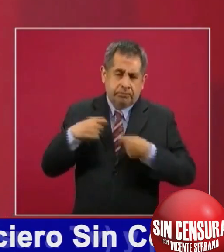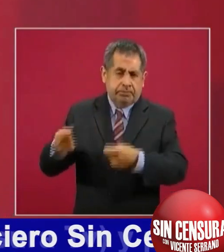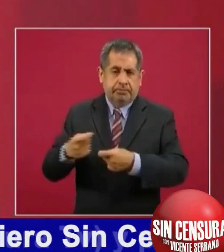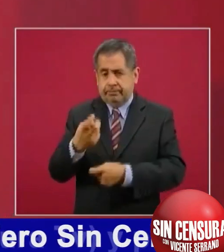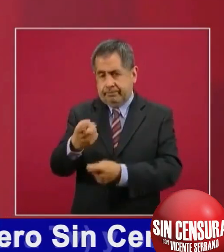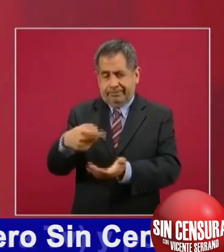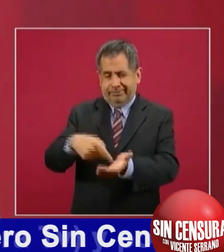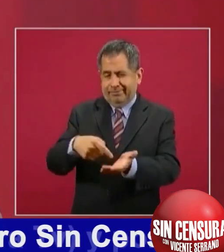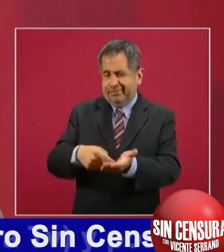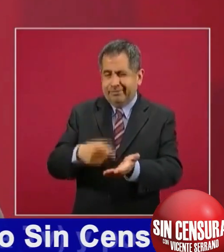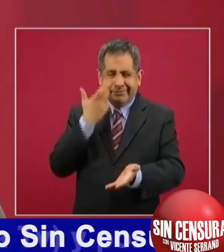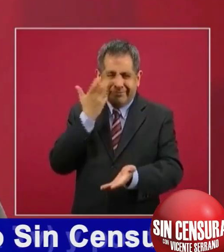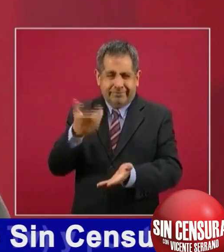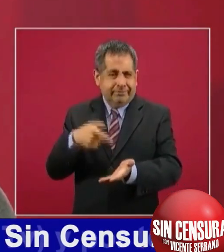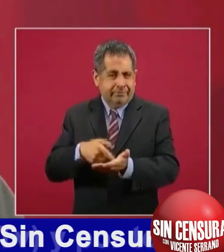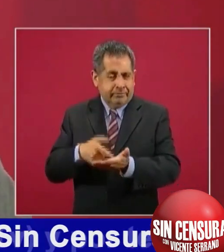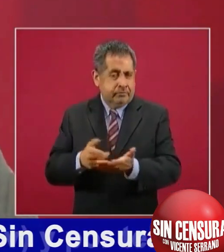reforma,